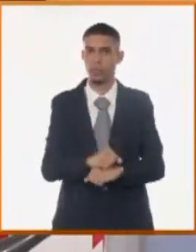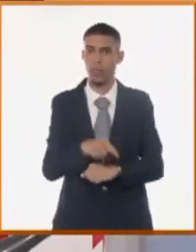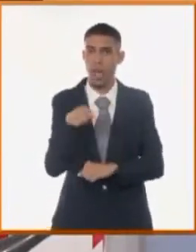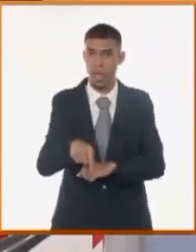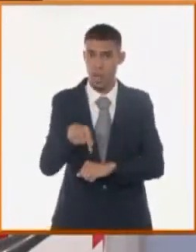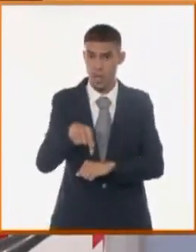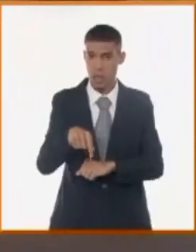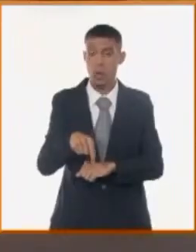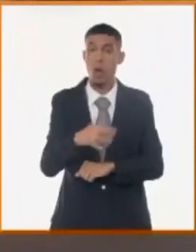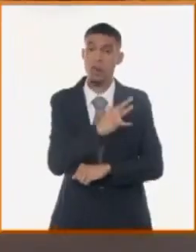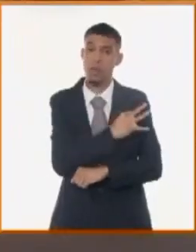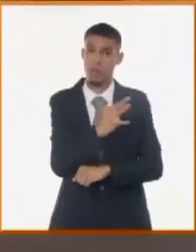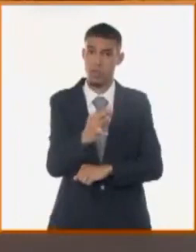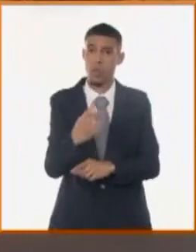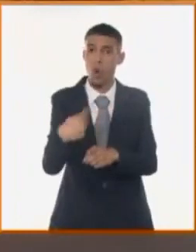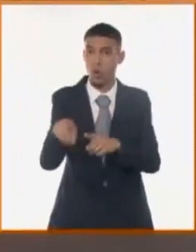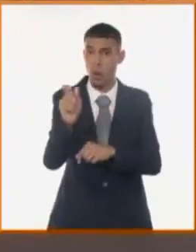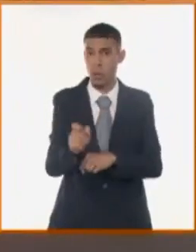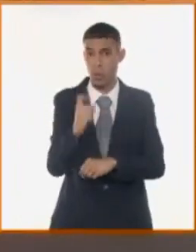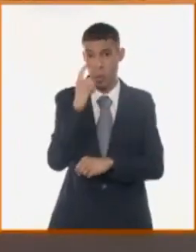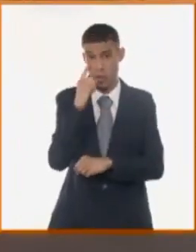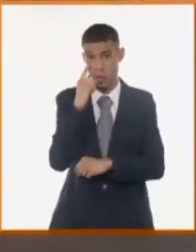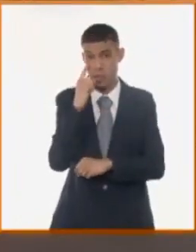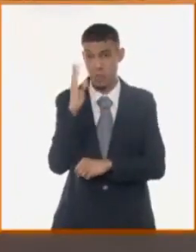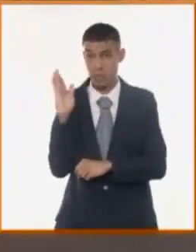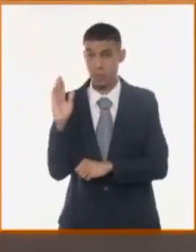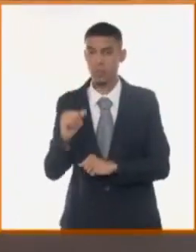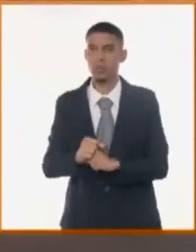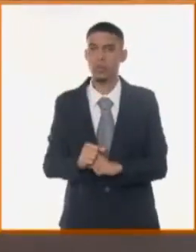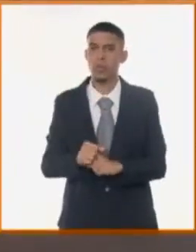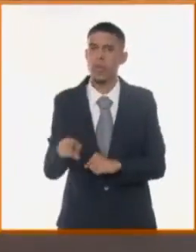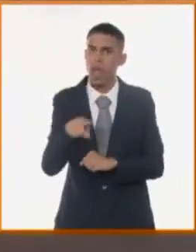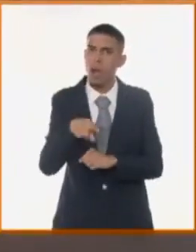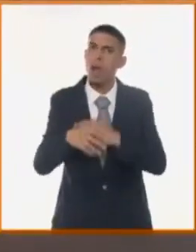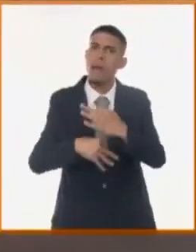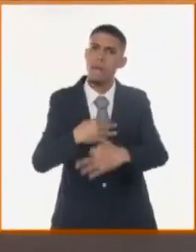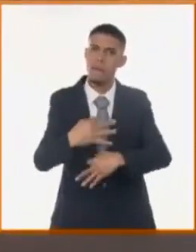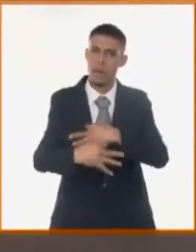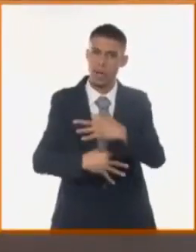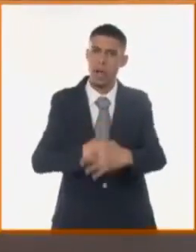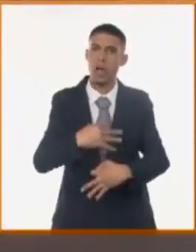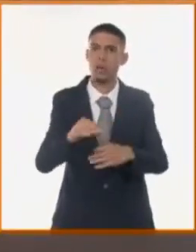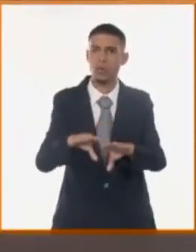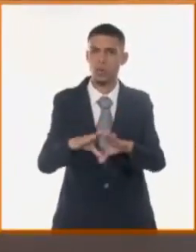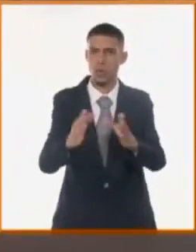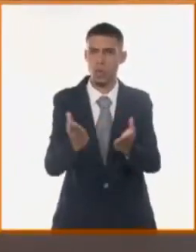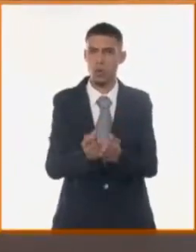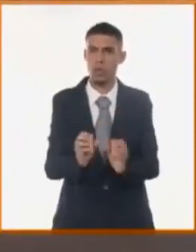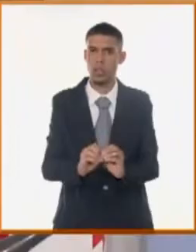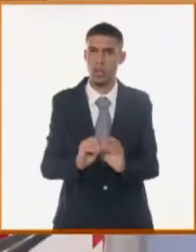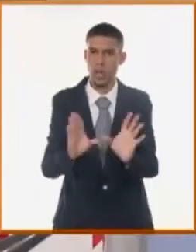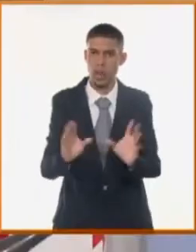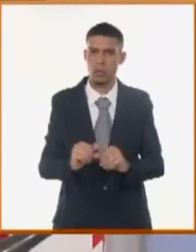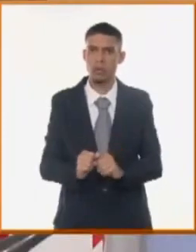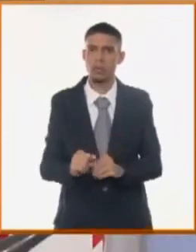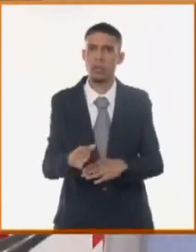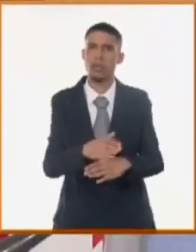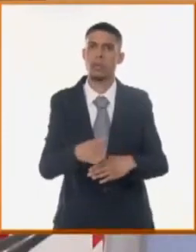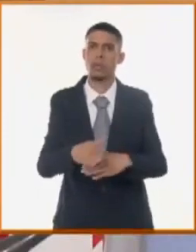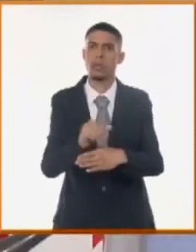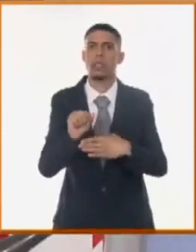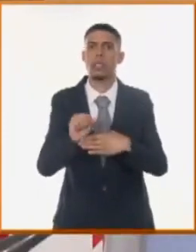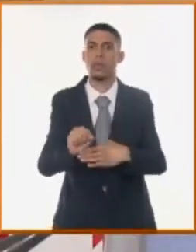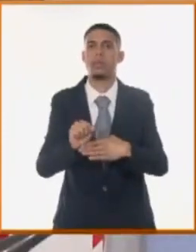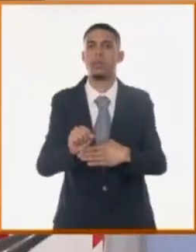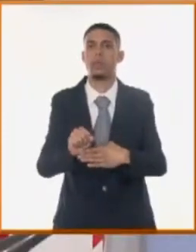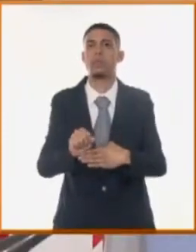compañeros. Yo creo que de alguna manera podemos abarcar estos otros servicios que proceden o en un momento determinado procedieron de